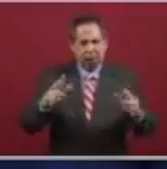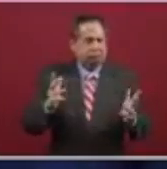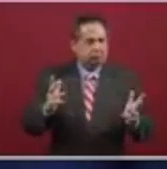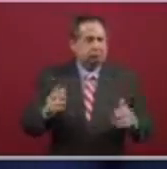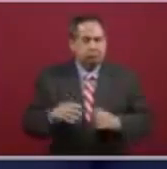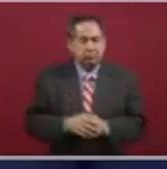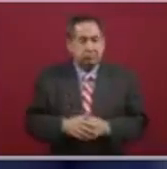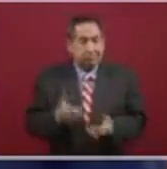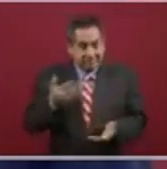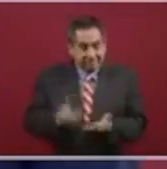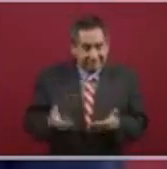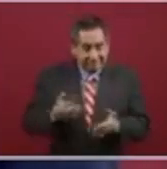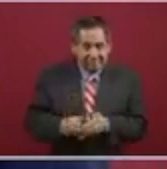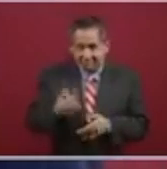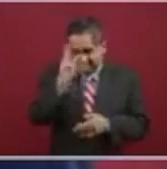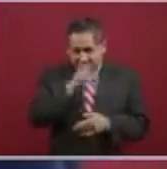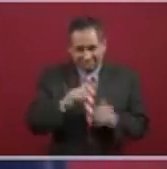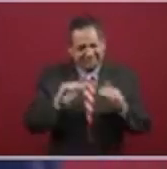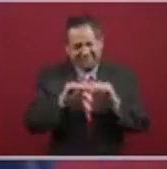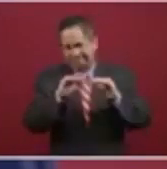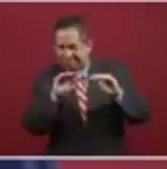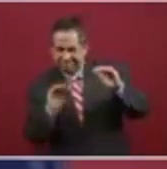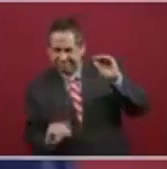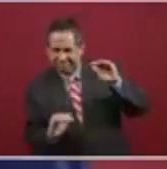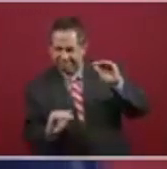hay más desigualdad